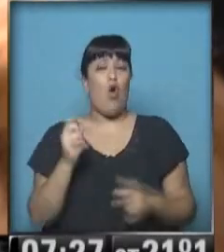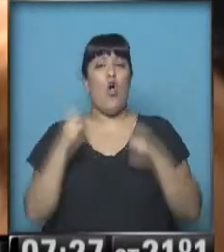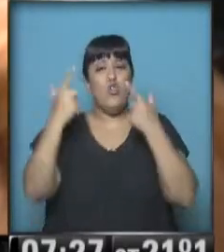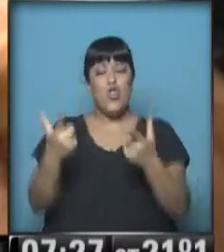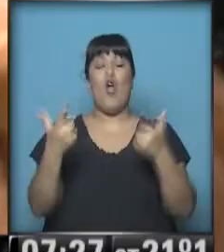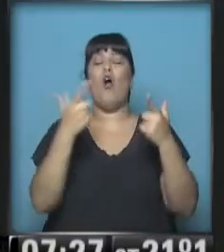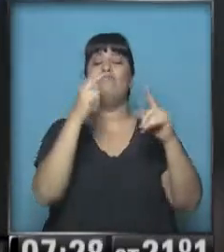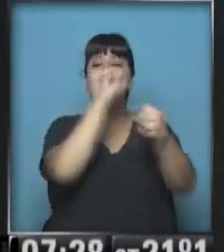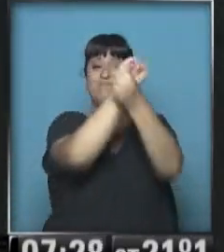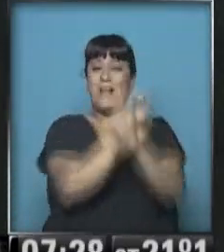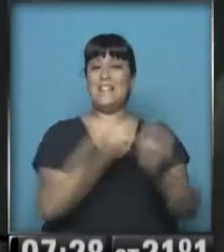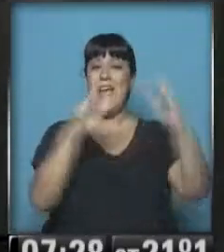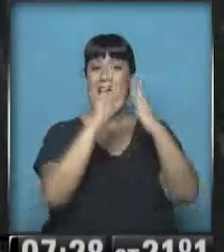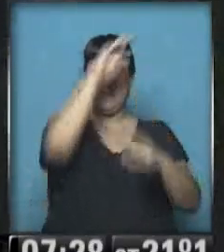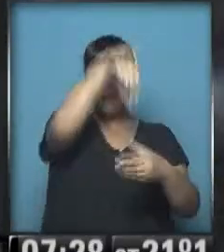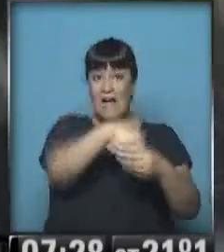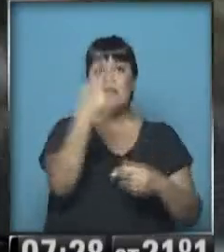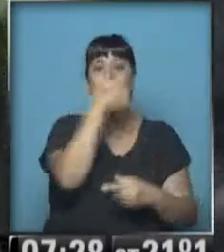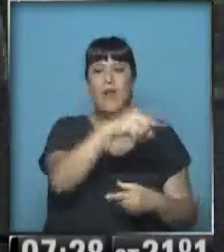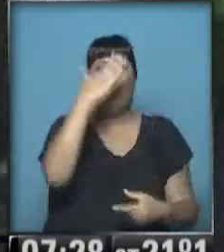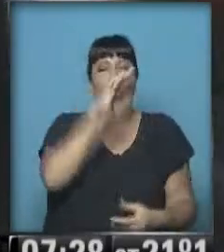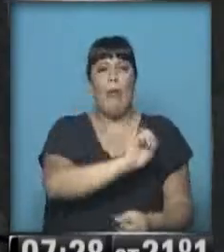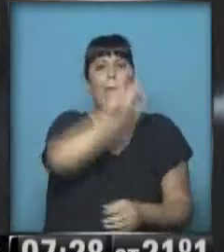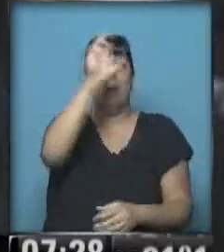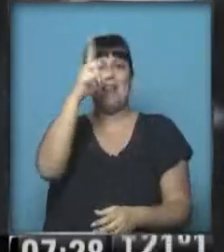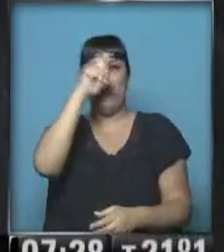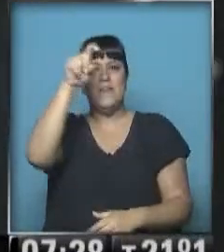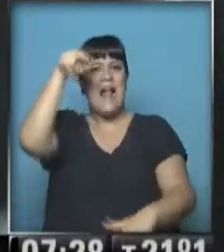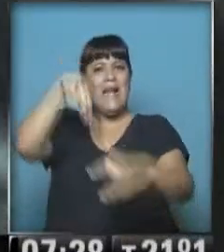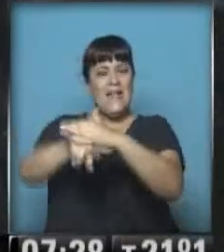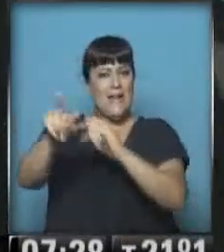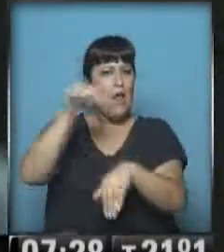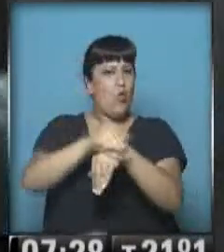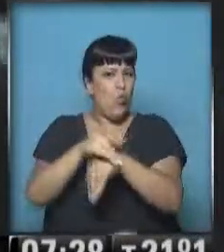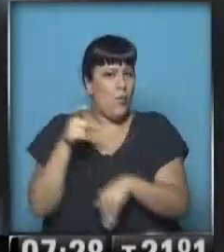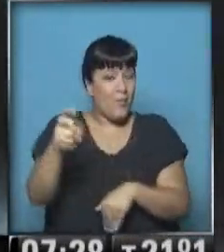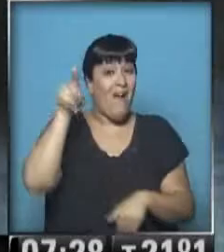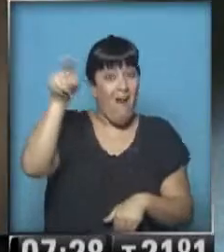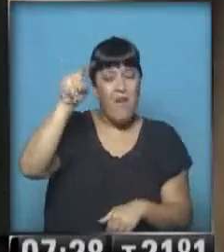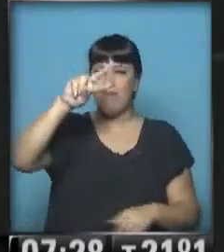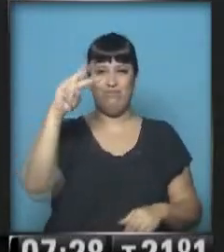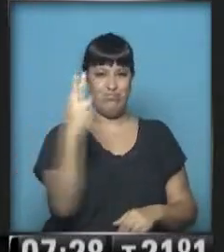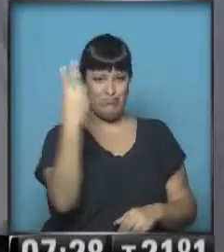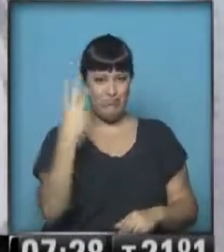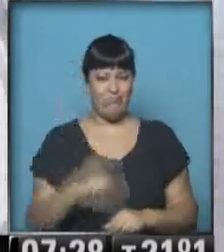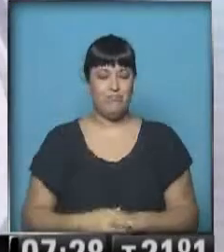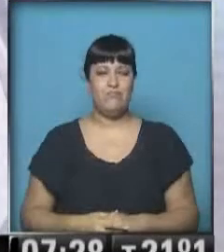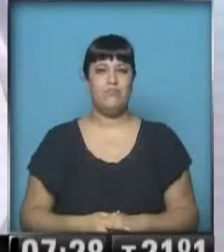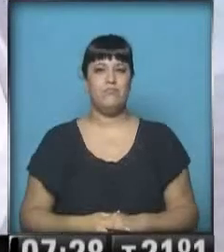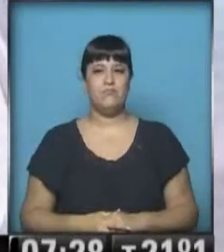domiciliaria y fue internado en el Hospital Santoyani. Aquí termina su vida.